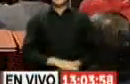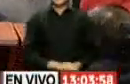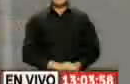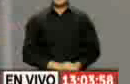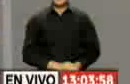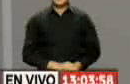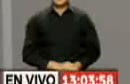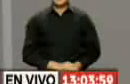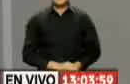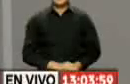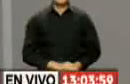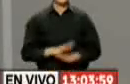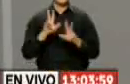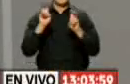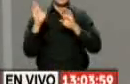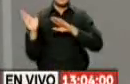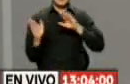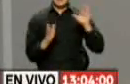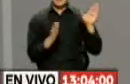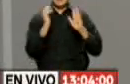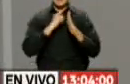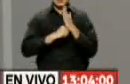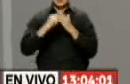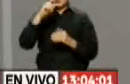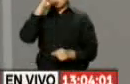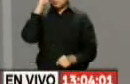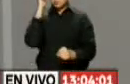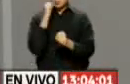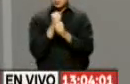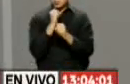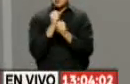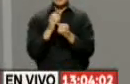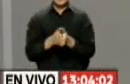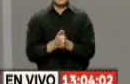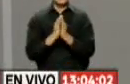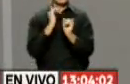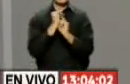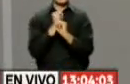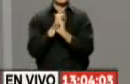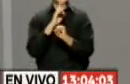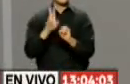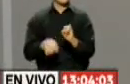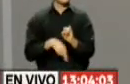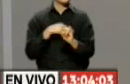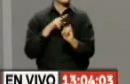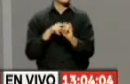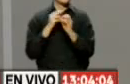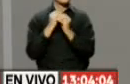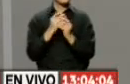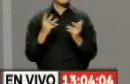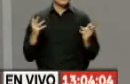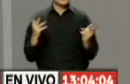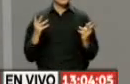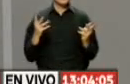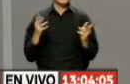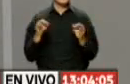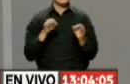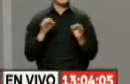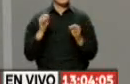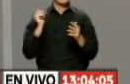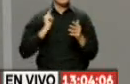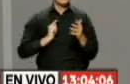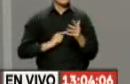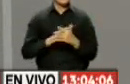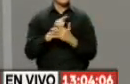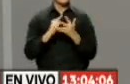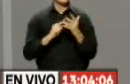Telediario. Cambiamos de tema. El Ministerio de Trabajo solicitará al Instituto Nacional de Estadísticas y Censos una explicación detallada